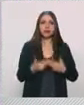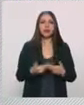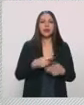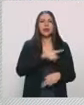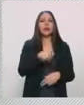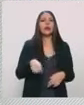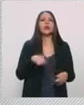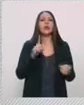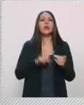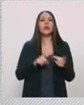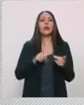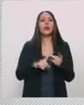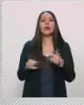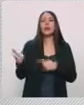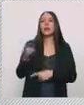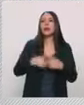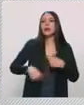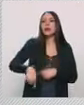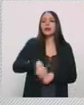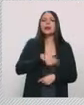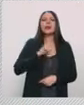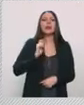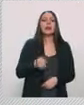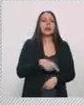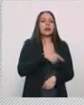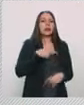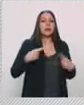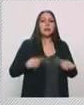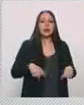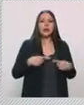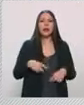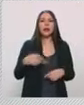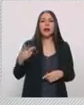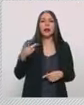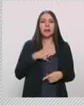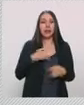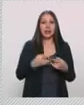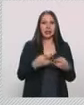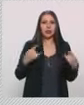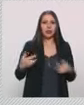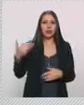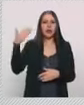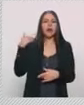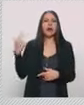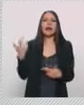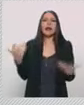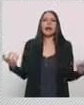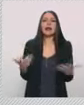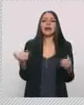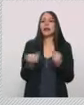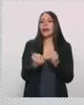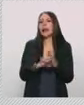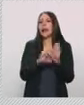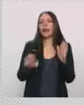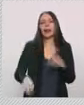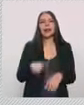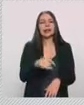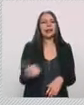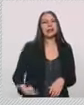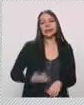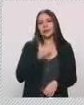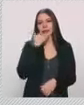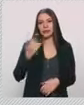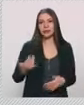dónde venimos, lo que somos, qué hicieron nuestros antepasados, como estas metidotas de pata. Claro, porque además la historia